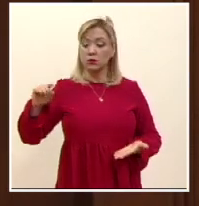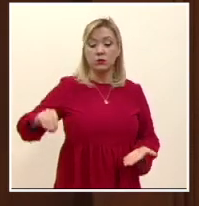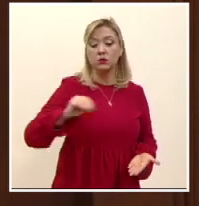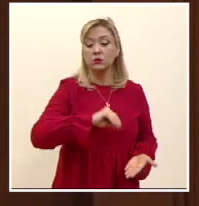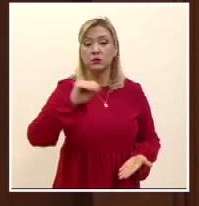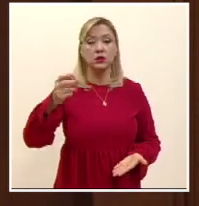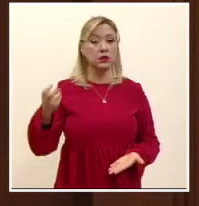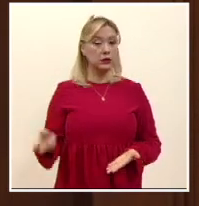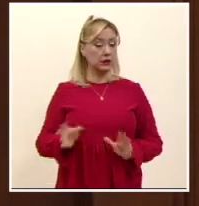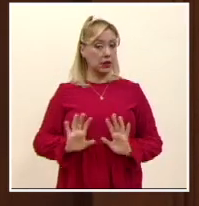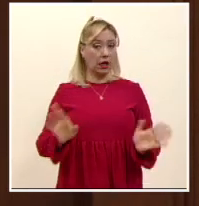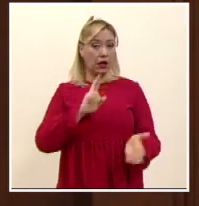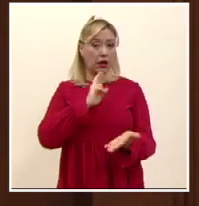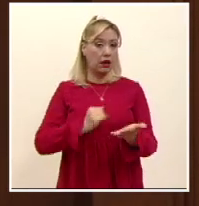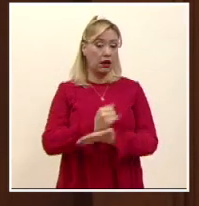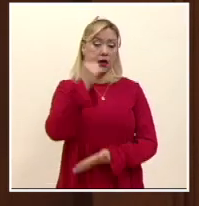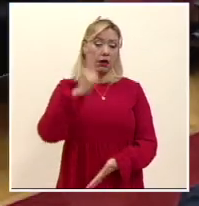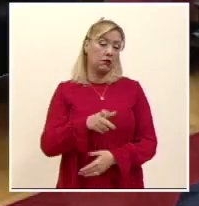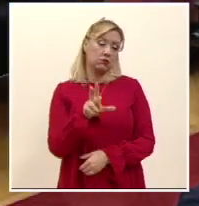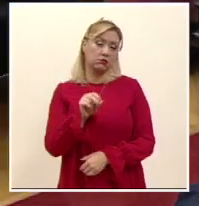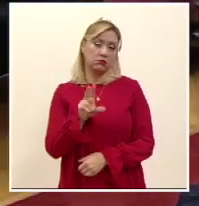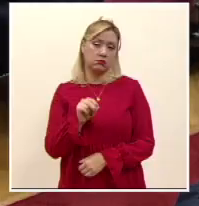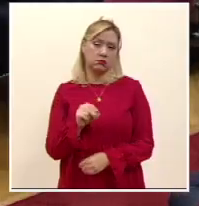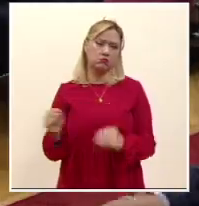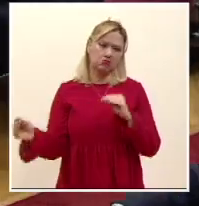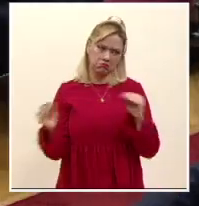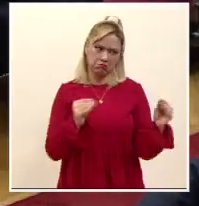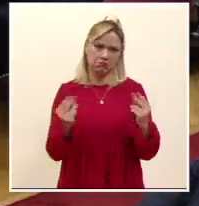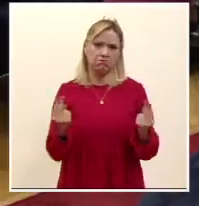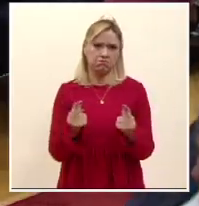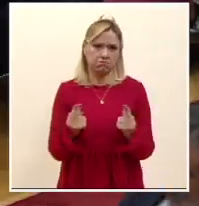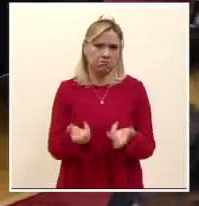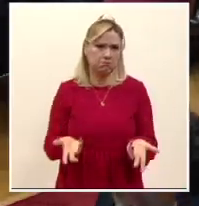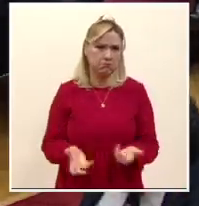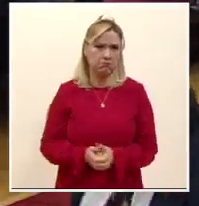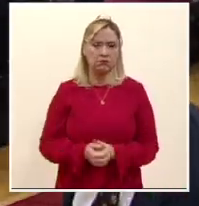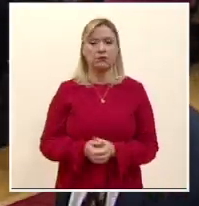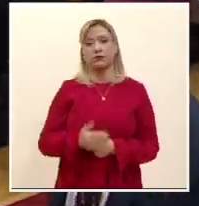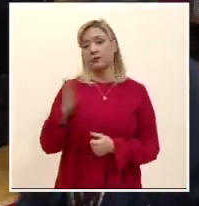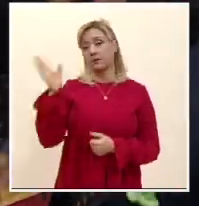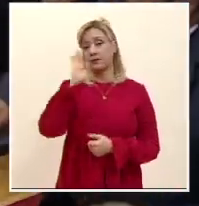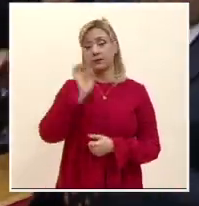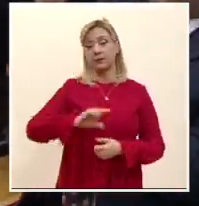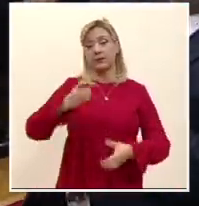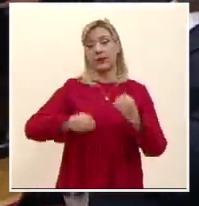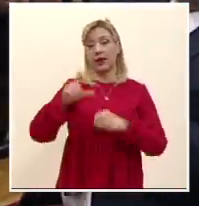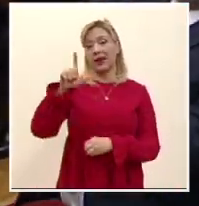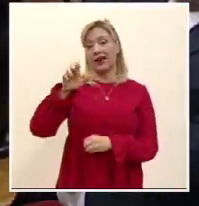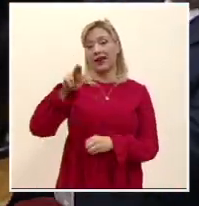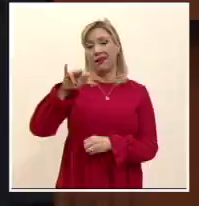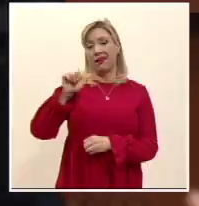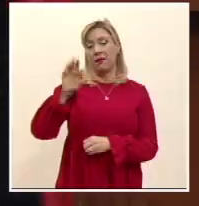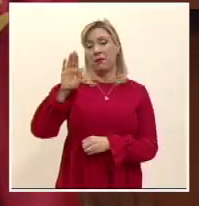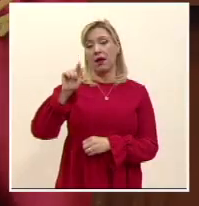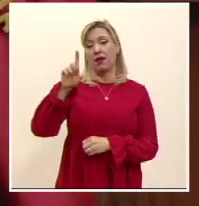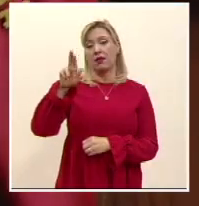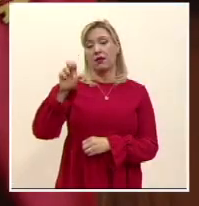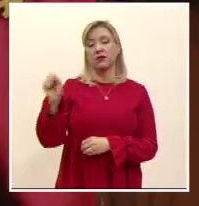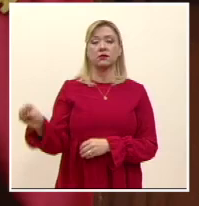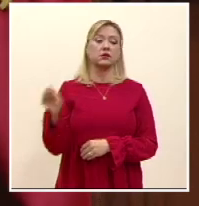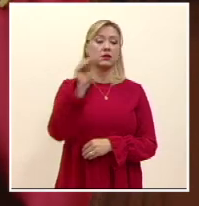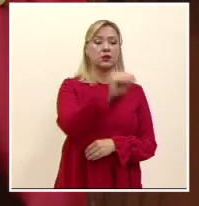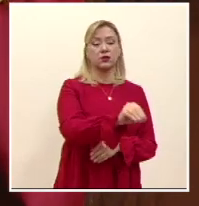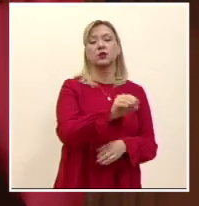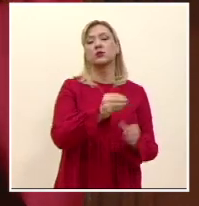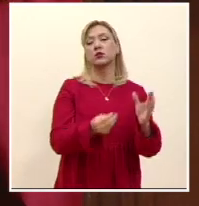que se basan las deliberaciones de este Tribunal Pleno. La ministra Lenia Batres Guadarrama fue adscrita a la segunda sala